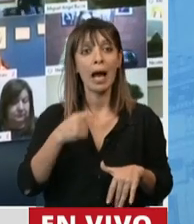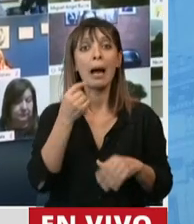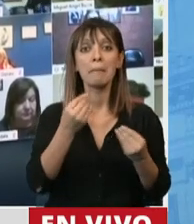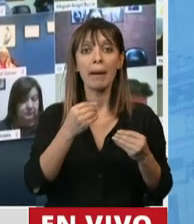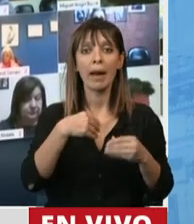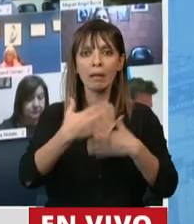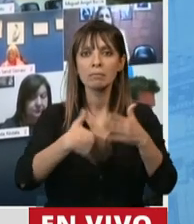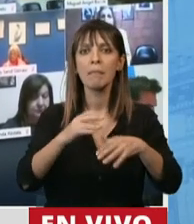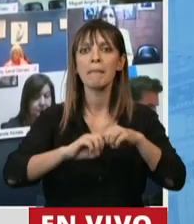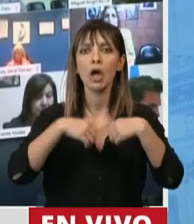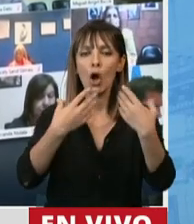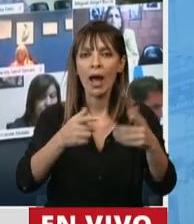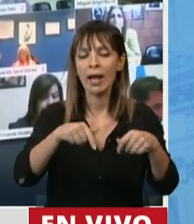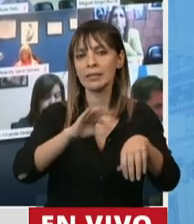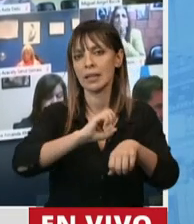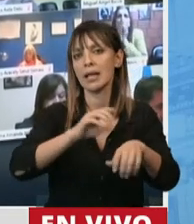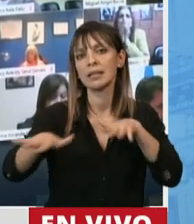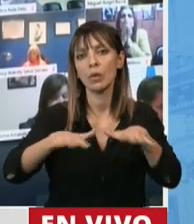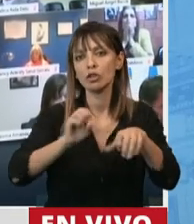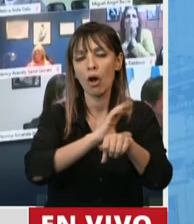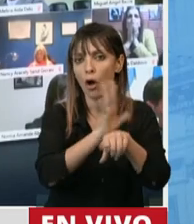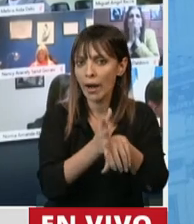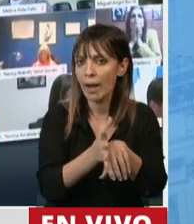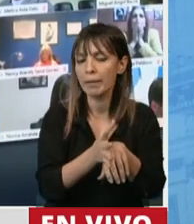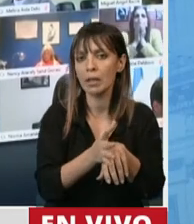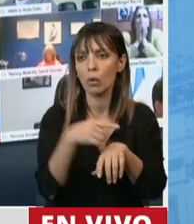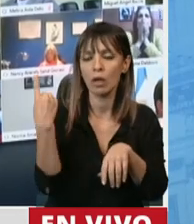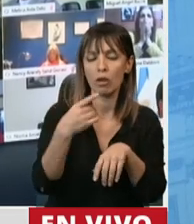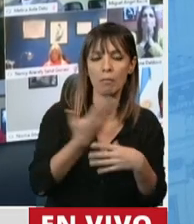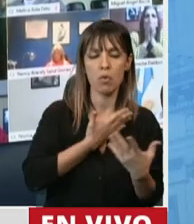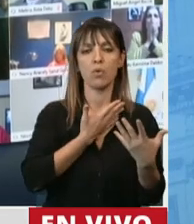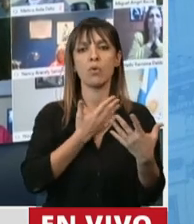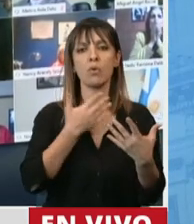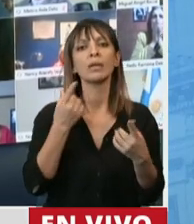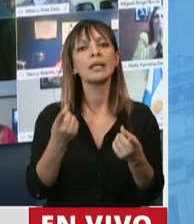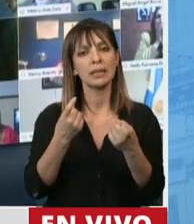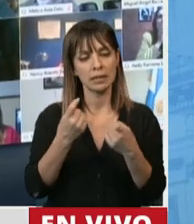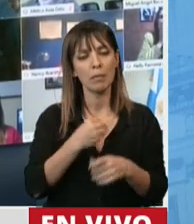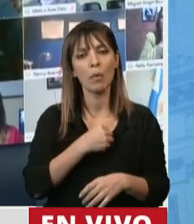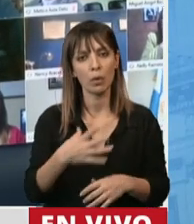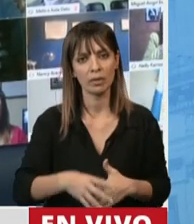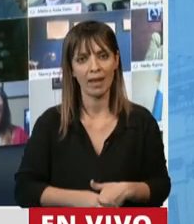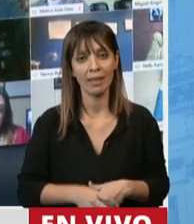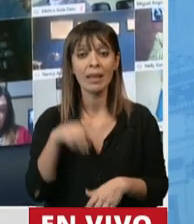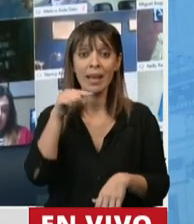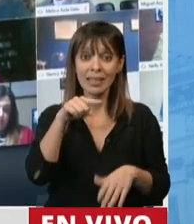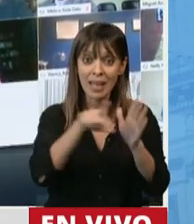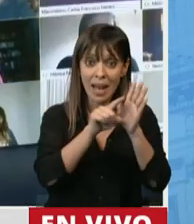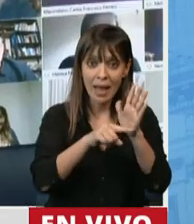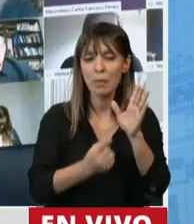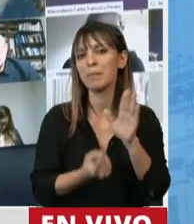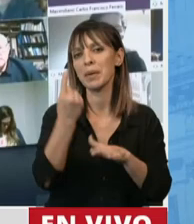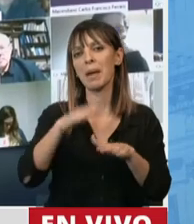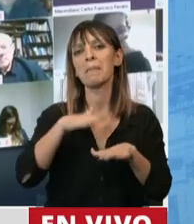pandemia, para salir de los efectos que esta pandemia ha generado en los argentinos. Creo que este es un buen primer comienzo para que